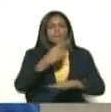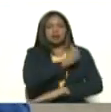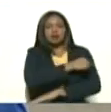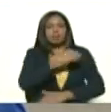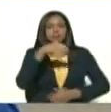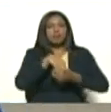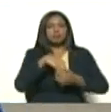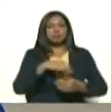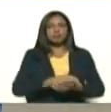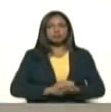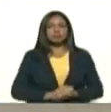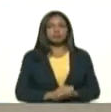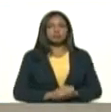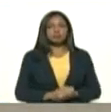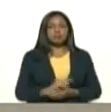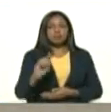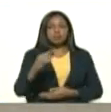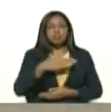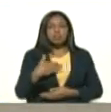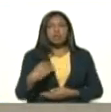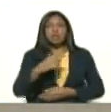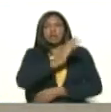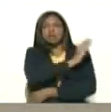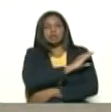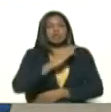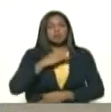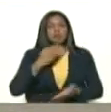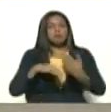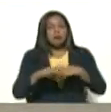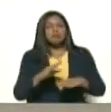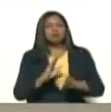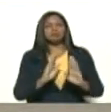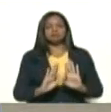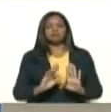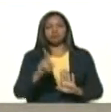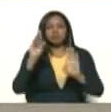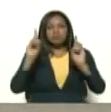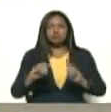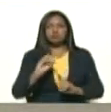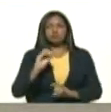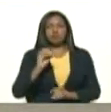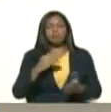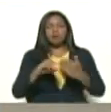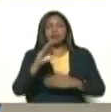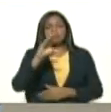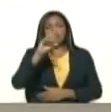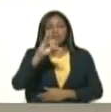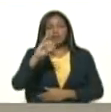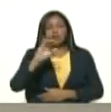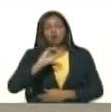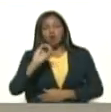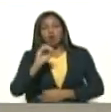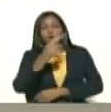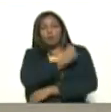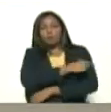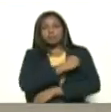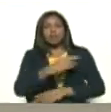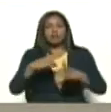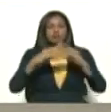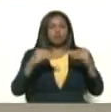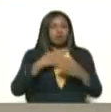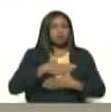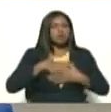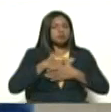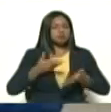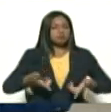hospitalizado. Si quieren clínica privada y tiene cómo, clínica privada. Si no, en los CDI, en los hospitales. Todas las condiciones